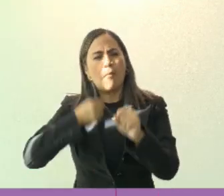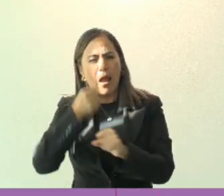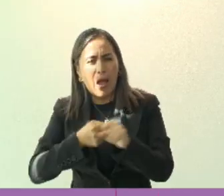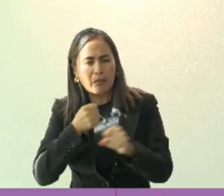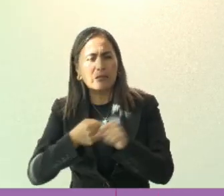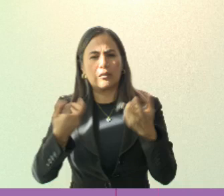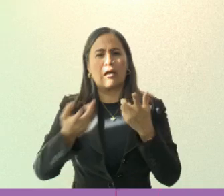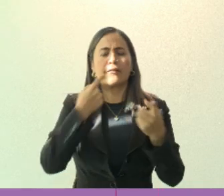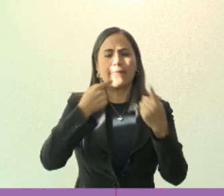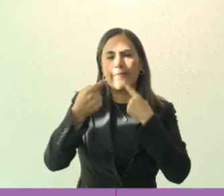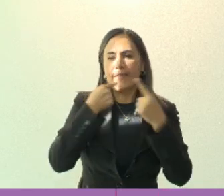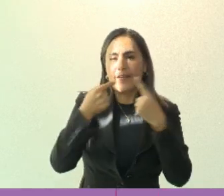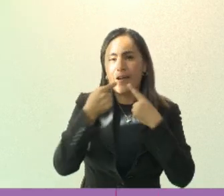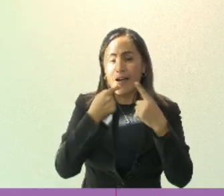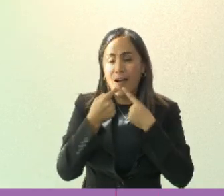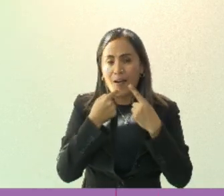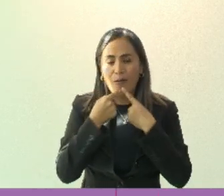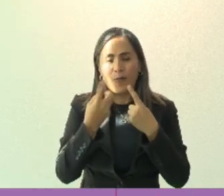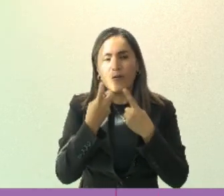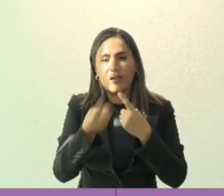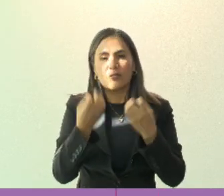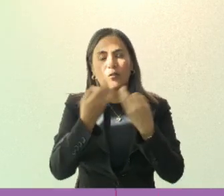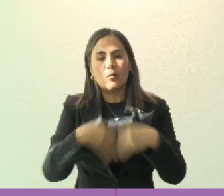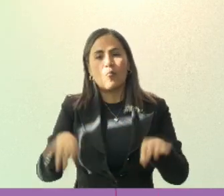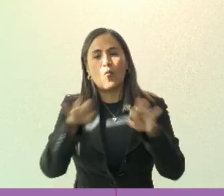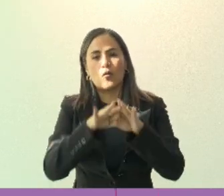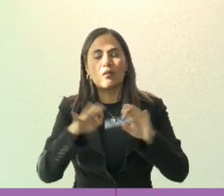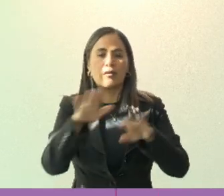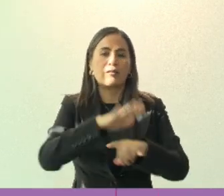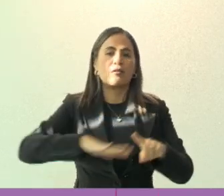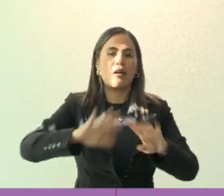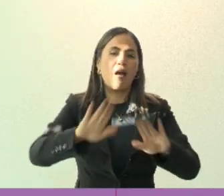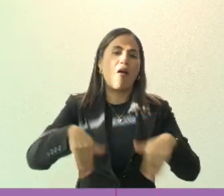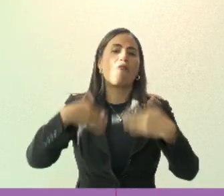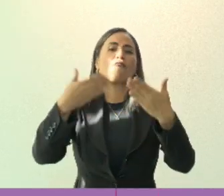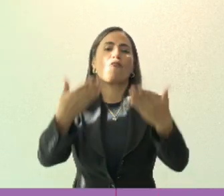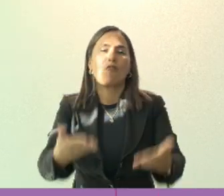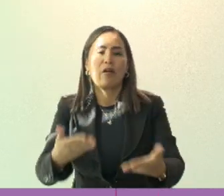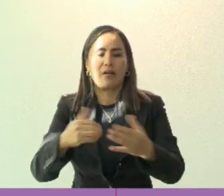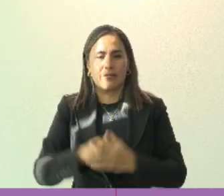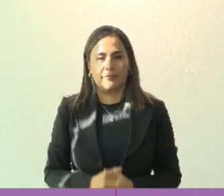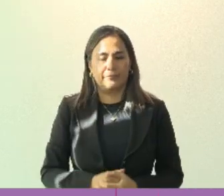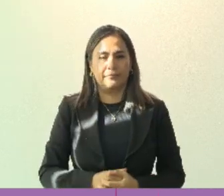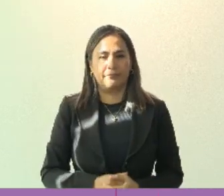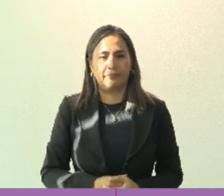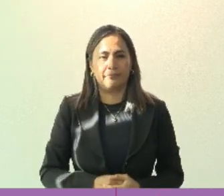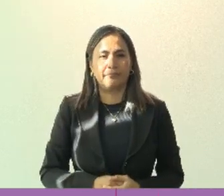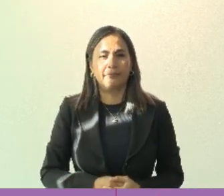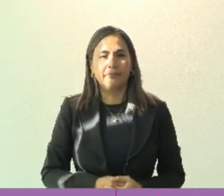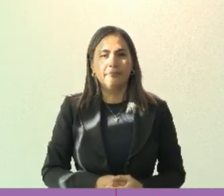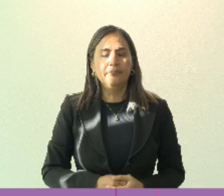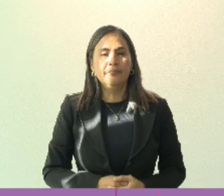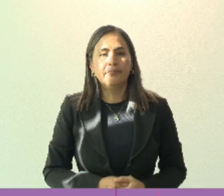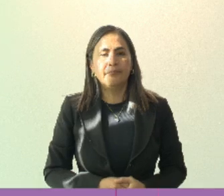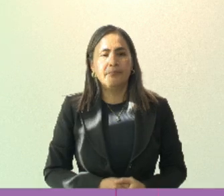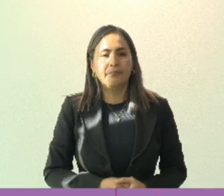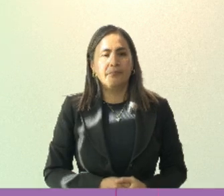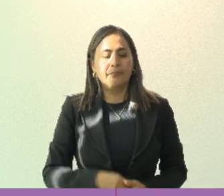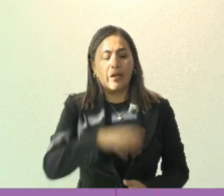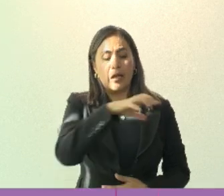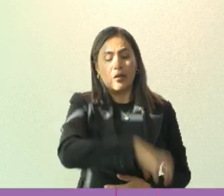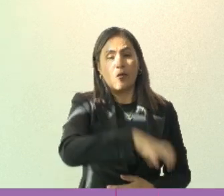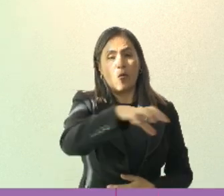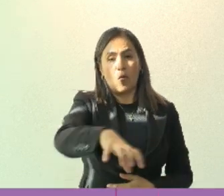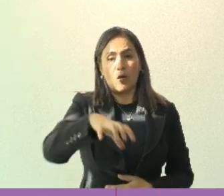que busca esa trascendencia en la esfera pública, escuchando precisamente a los distintos